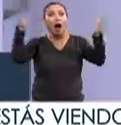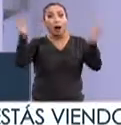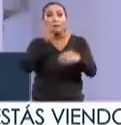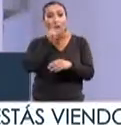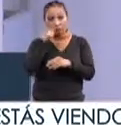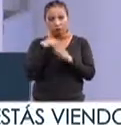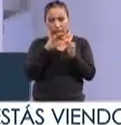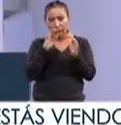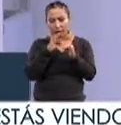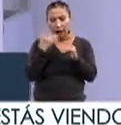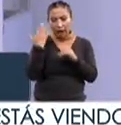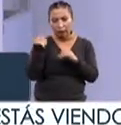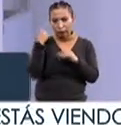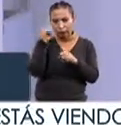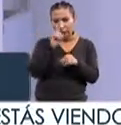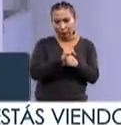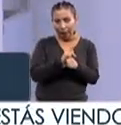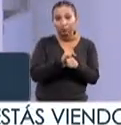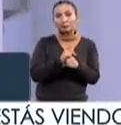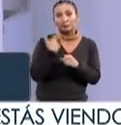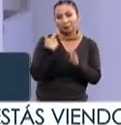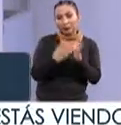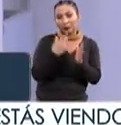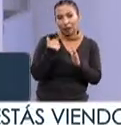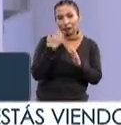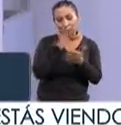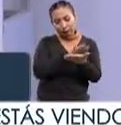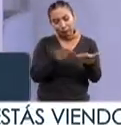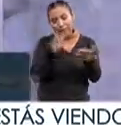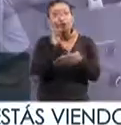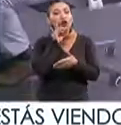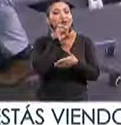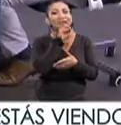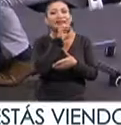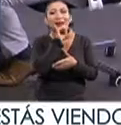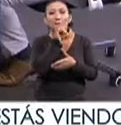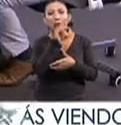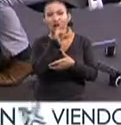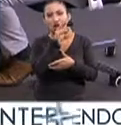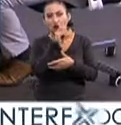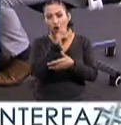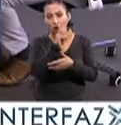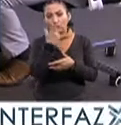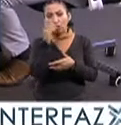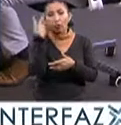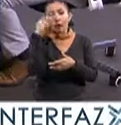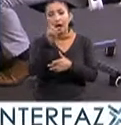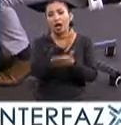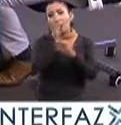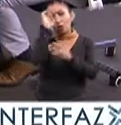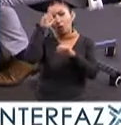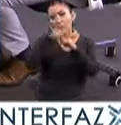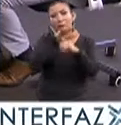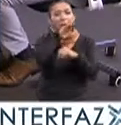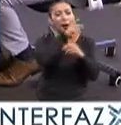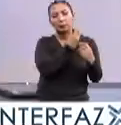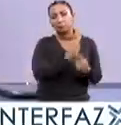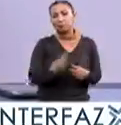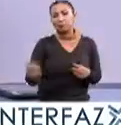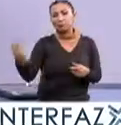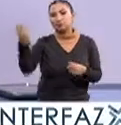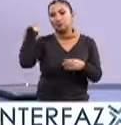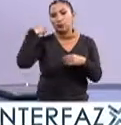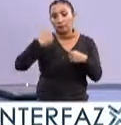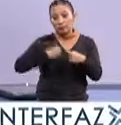mejor. Les contaba que yo una de las veces que releí Noticias del Imperio, lo hice en un viaje por Europa con mi mamá.